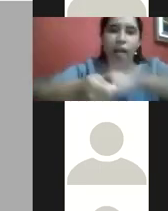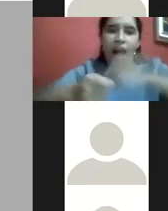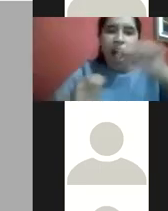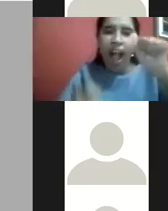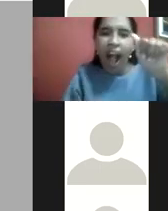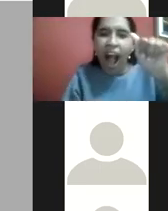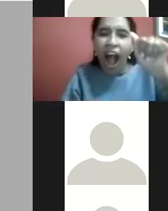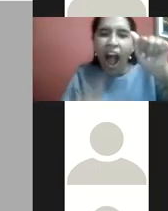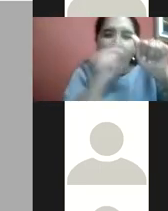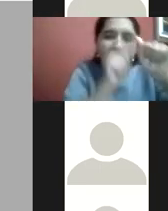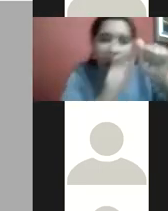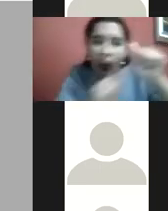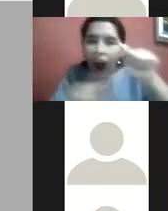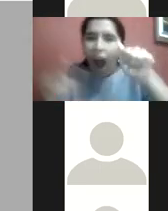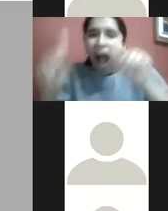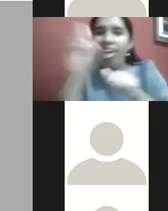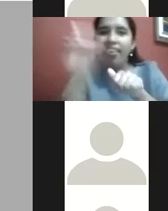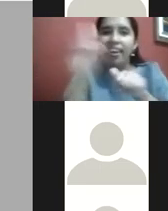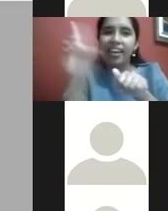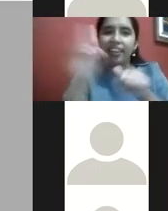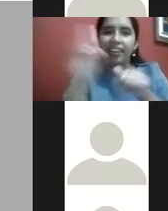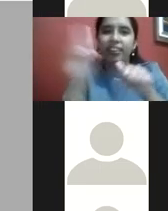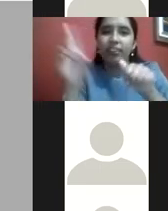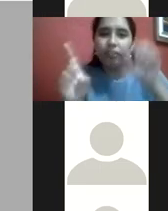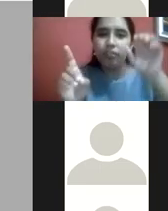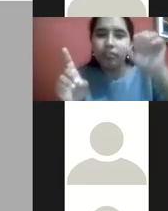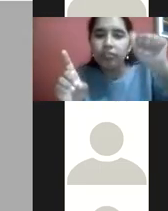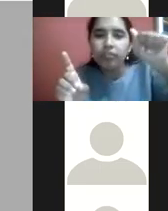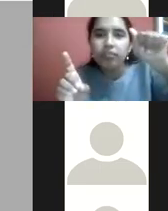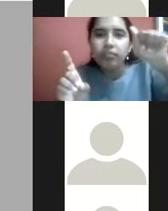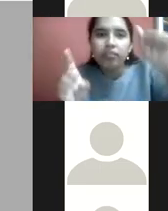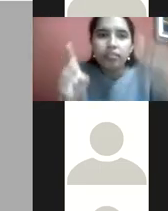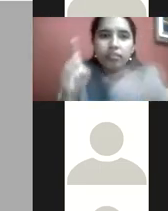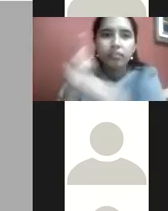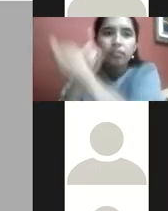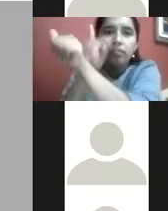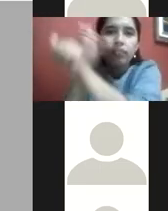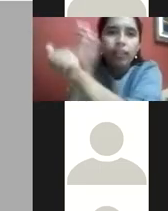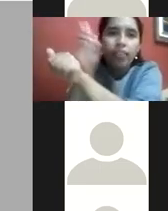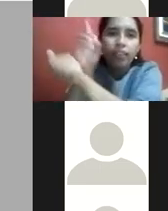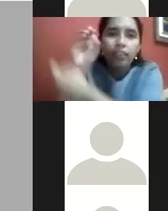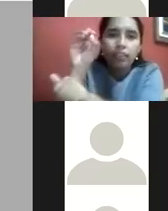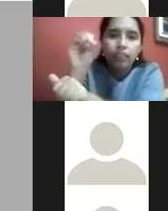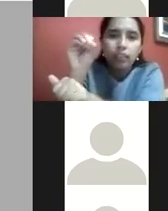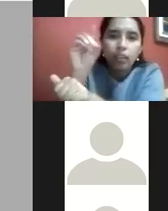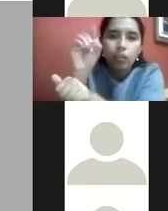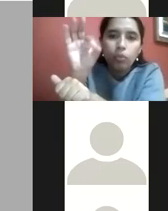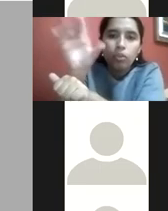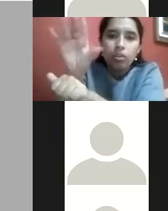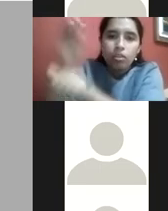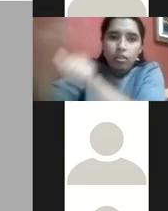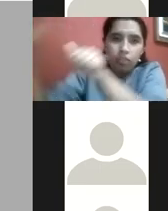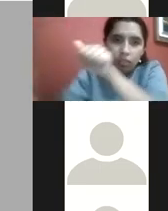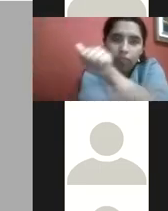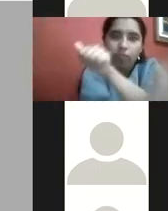alfa va a venirse aquí a la derecha. y este 0.95 va a venirse acá.